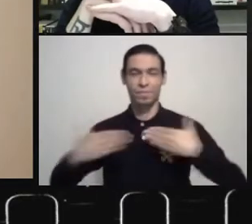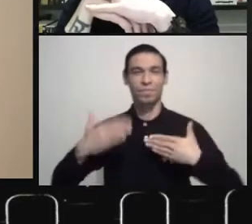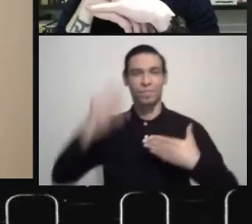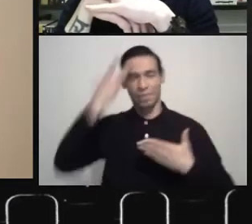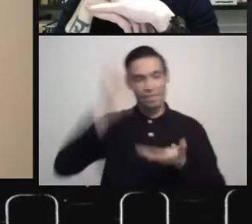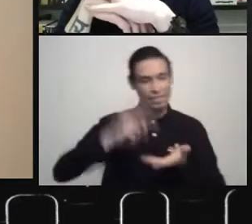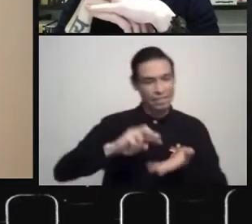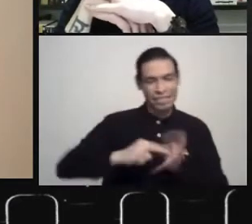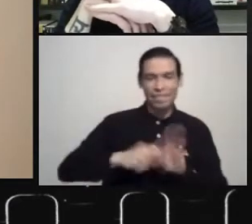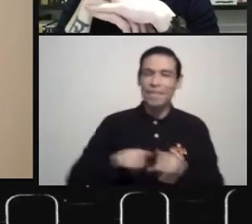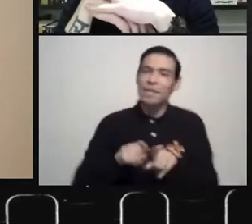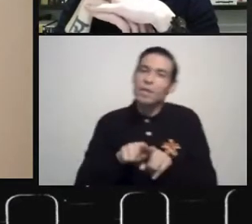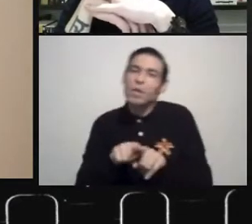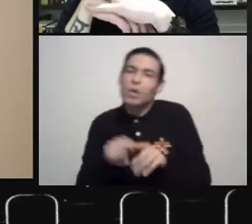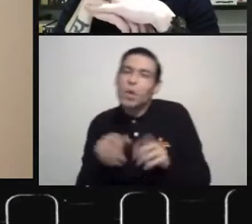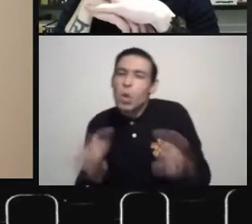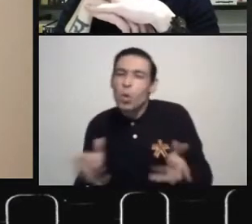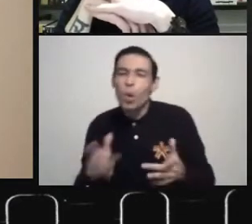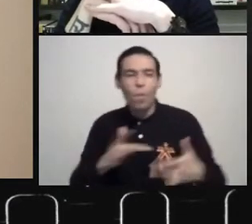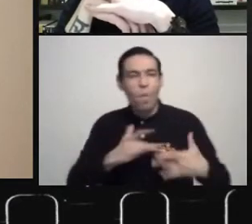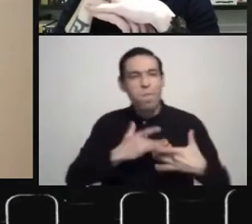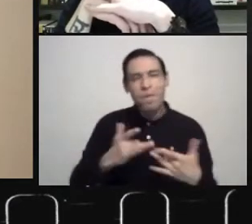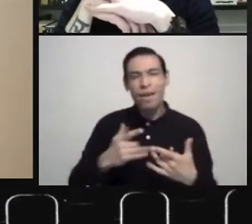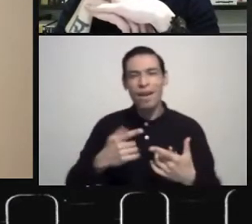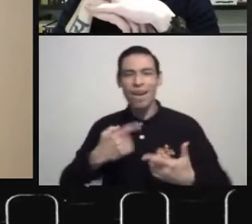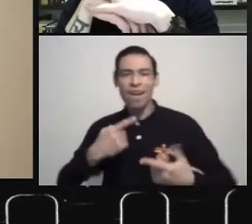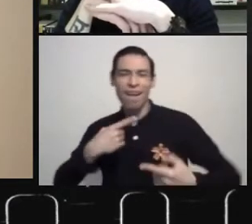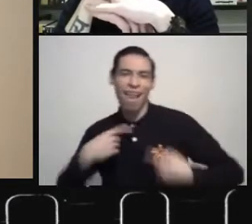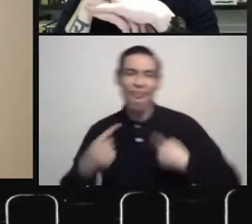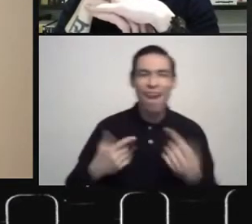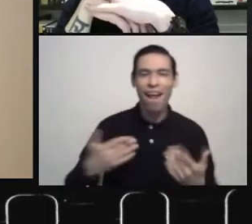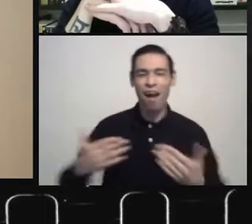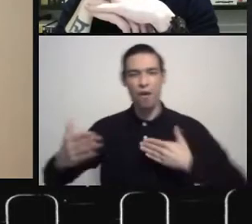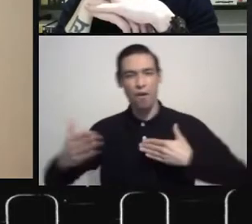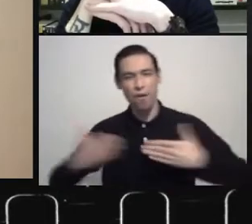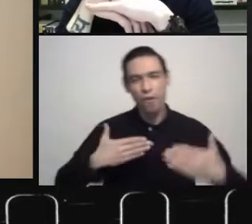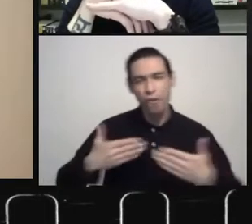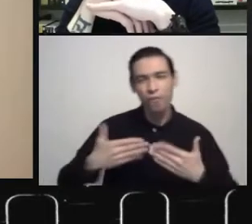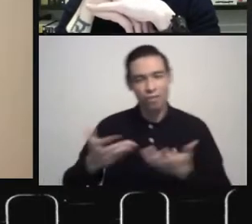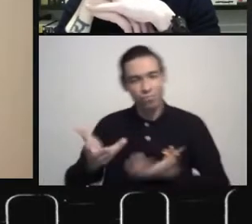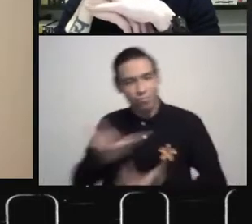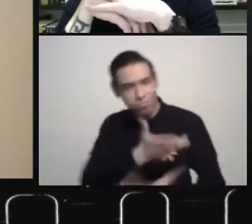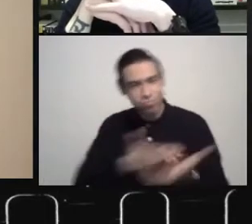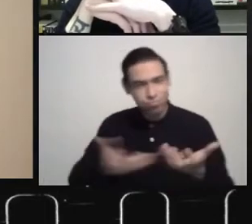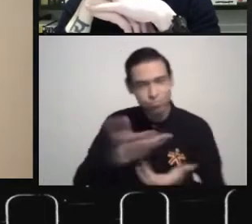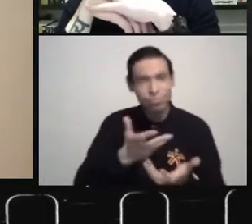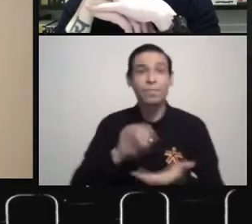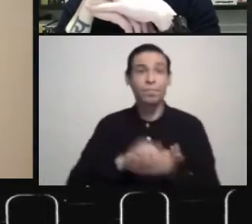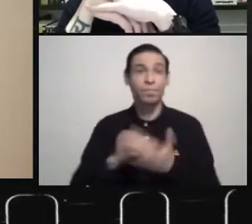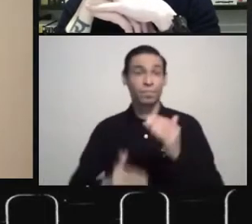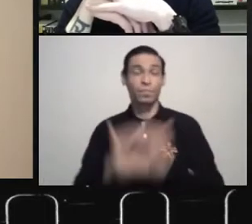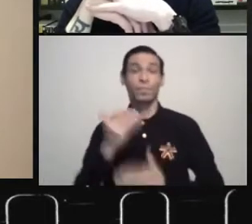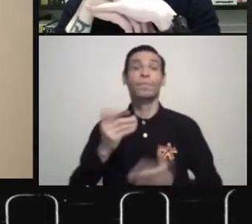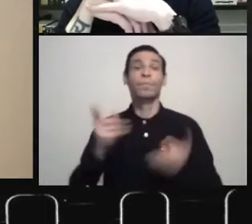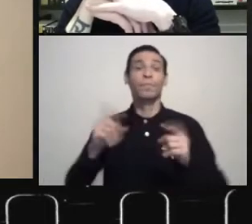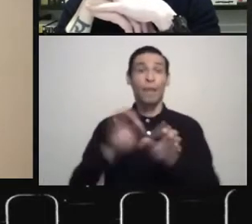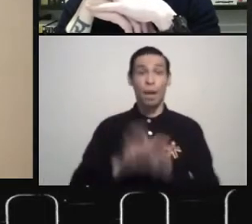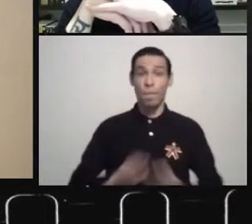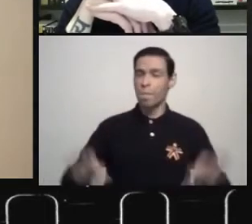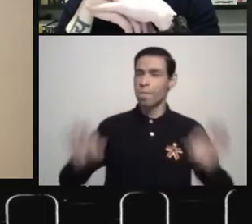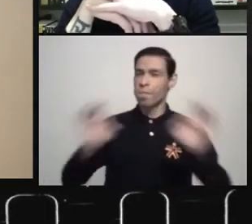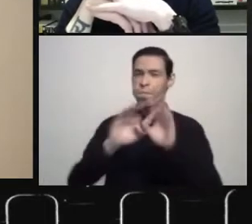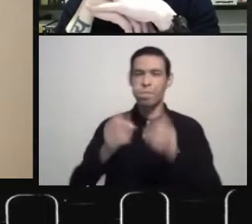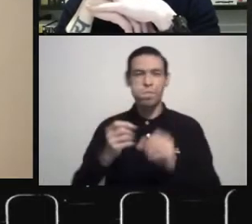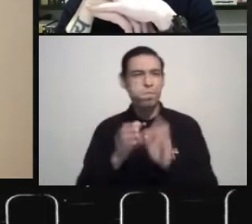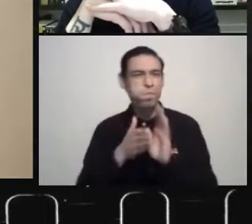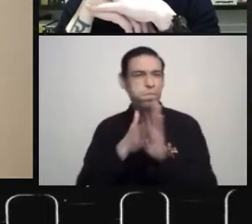de camaradería, de comunicación. Entonces, supongo que también por eso se generan estas cosas. Y una cosa muy importante, un mensaje importante para quienes